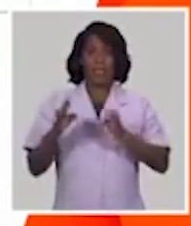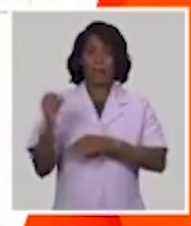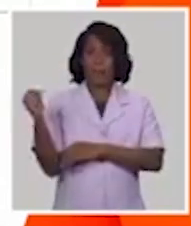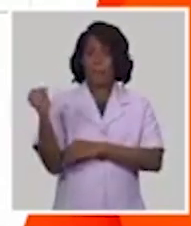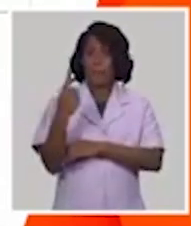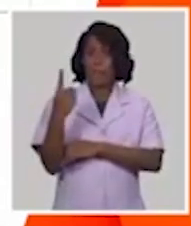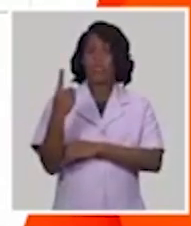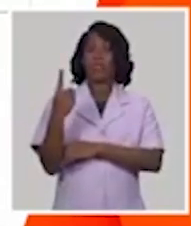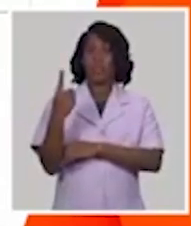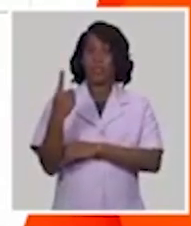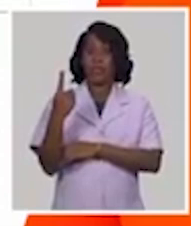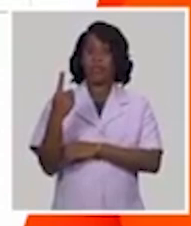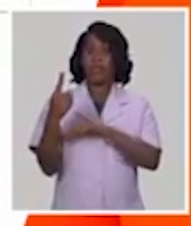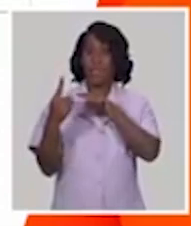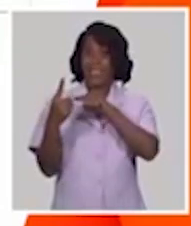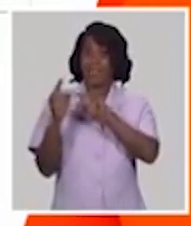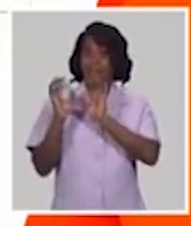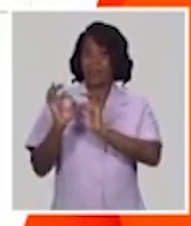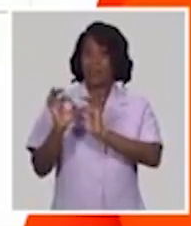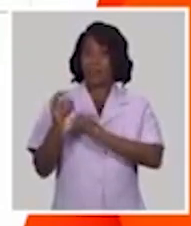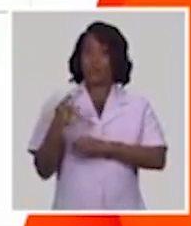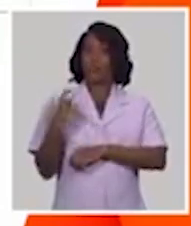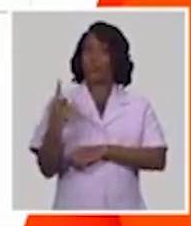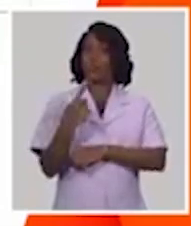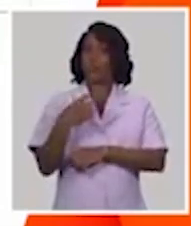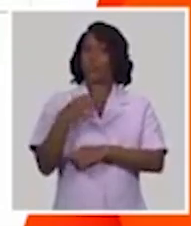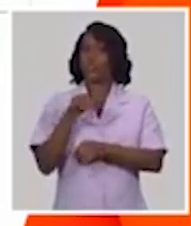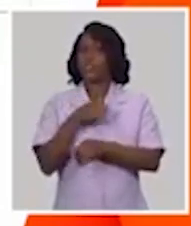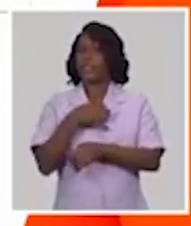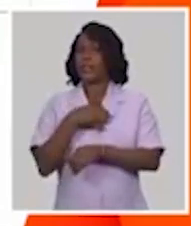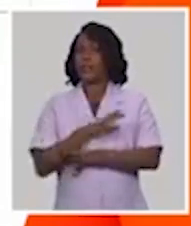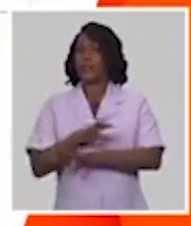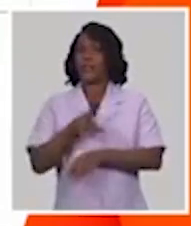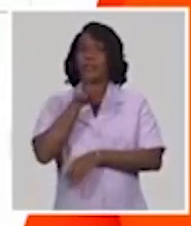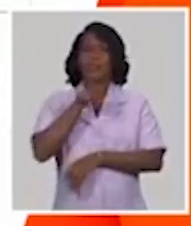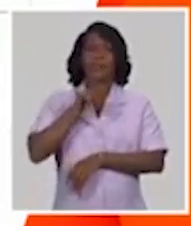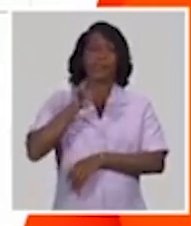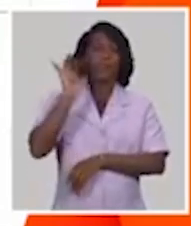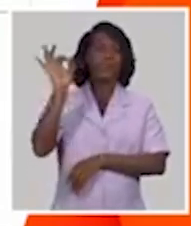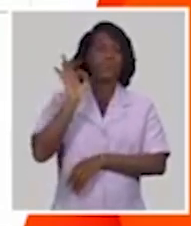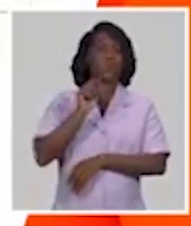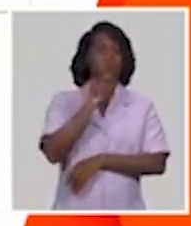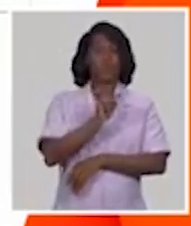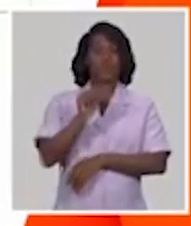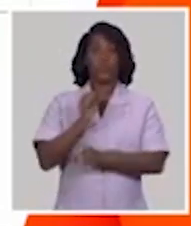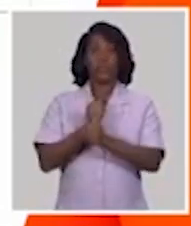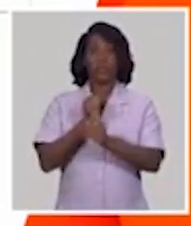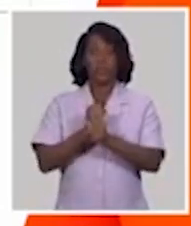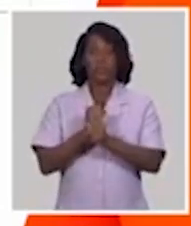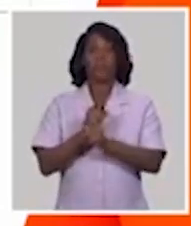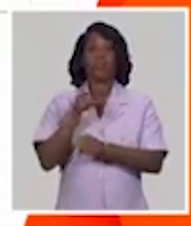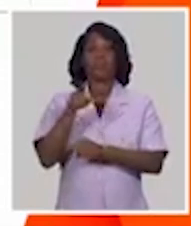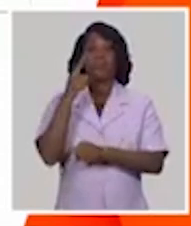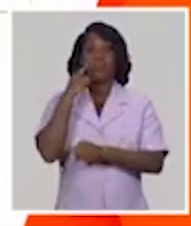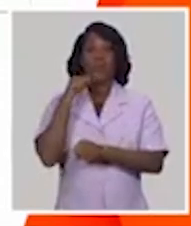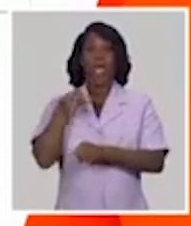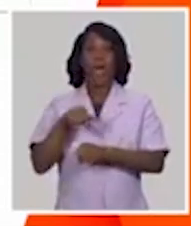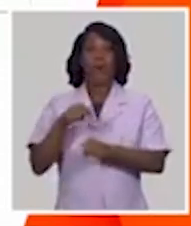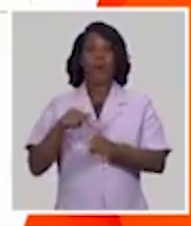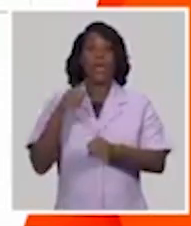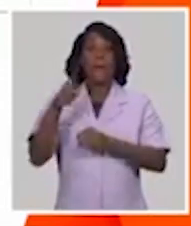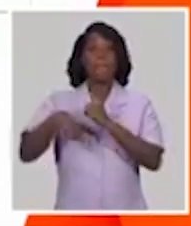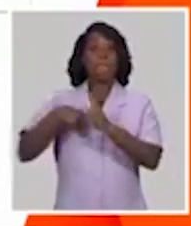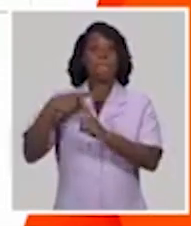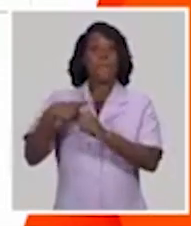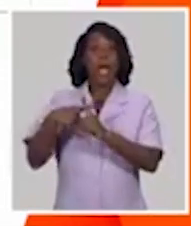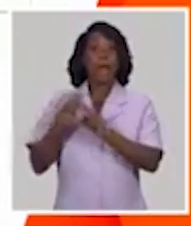terminamos la fase epidémica anterior, estábamos hablando de un 19%. O sea que hay trabajadores que se han incorporado al trabajo.